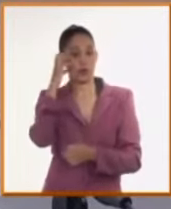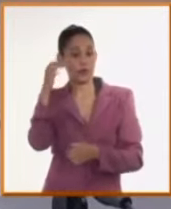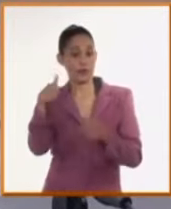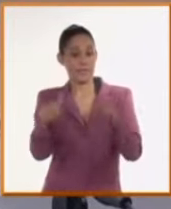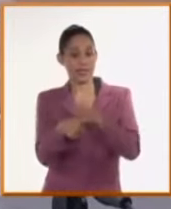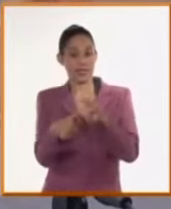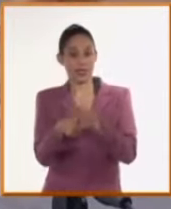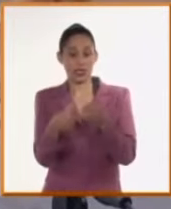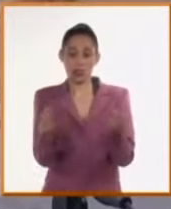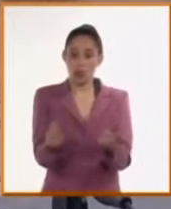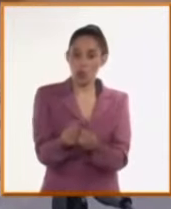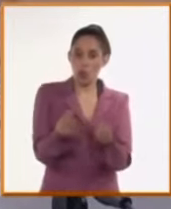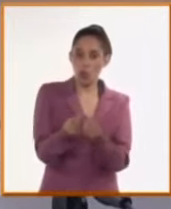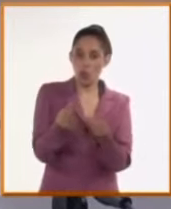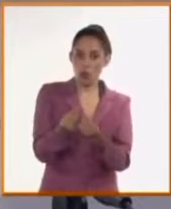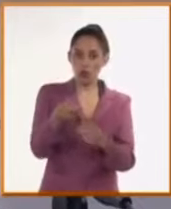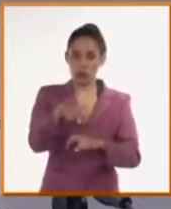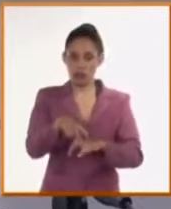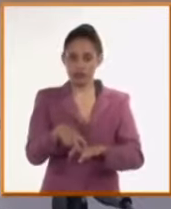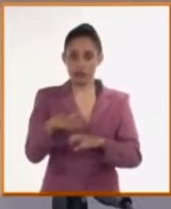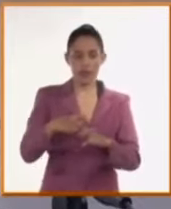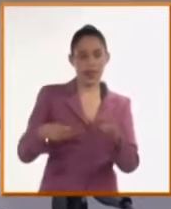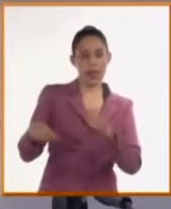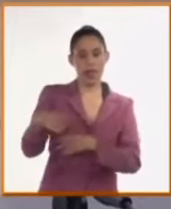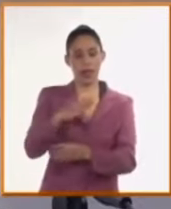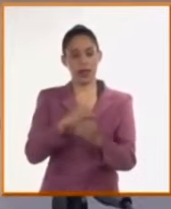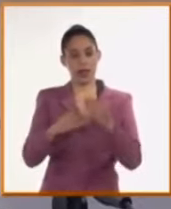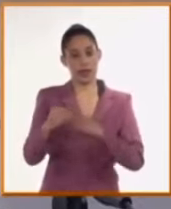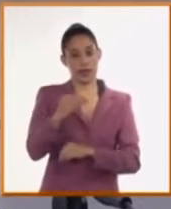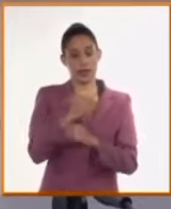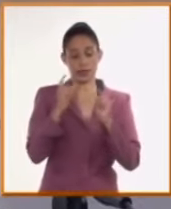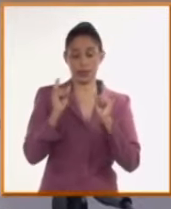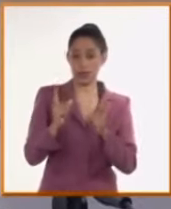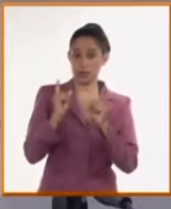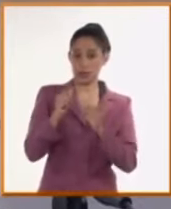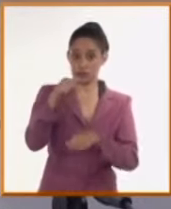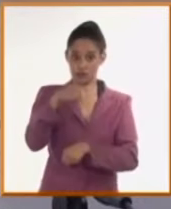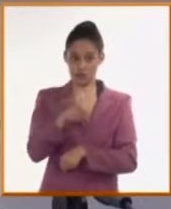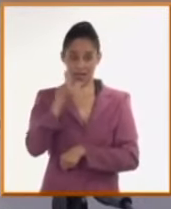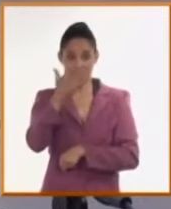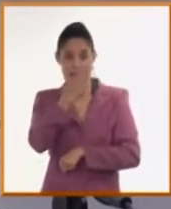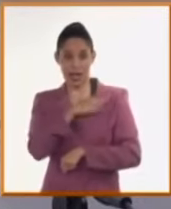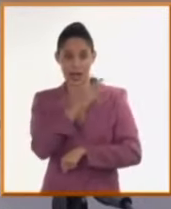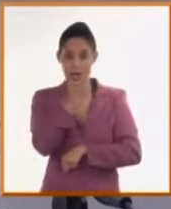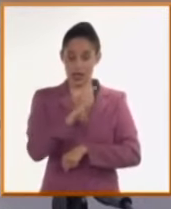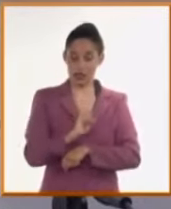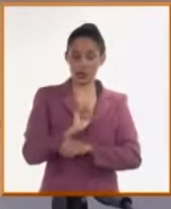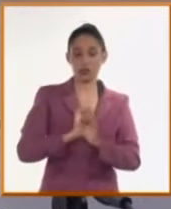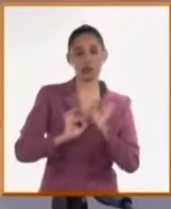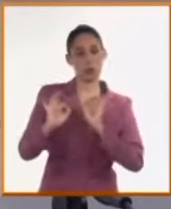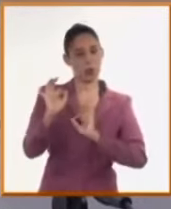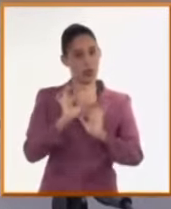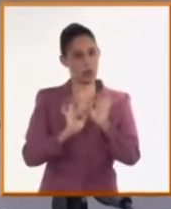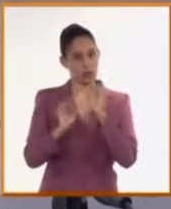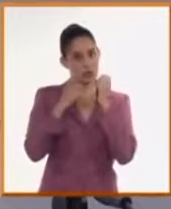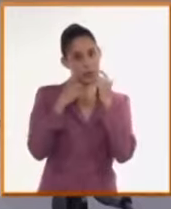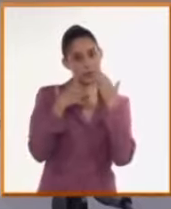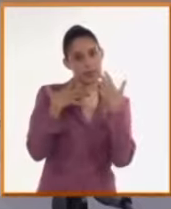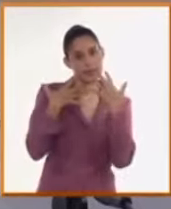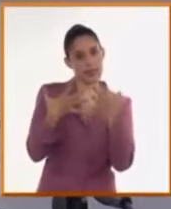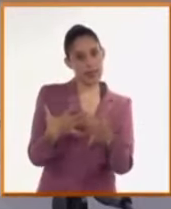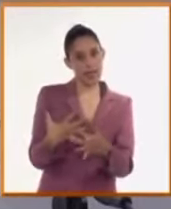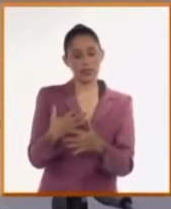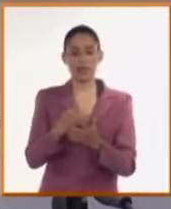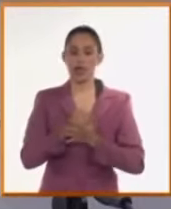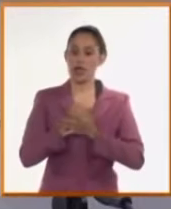lazo como en otras posteriores han sido cuidadosamente examinados son valiosos ayudan a